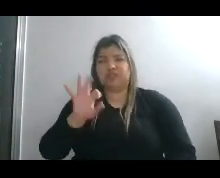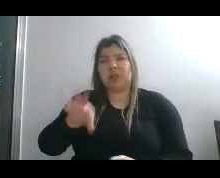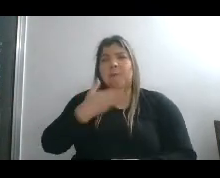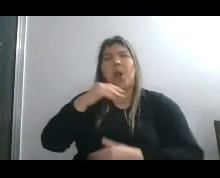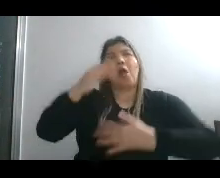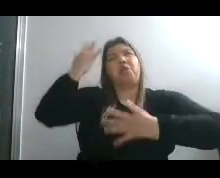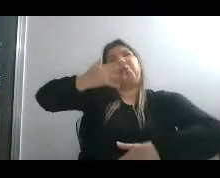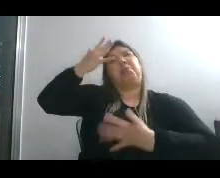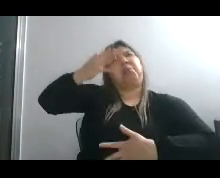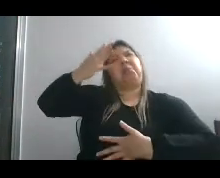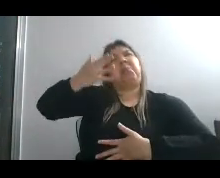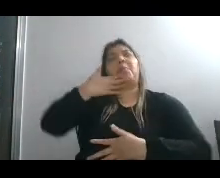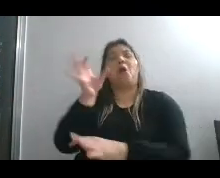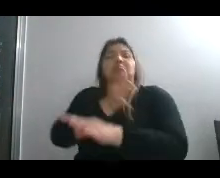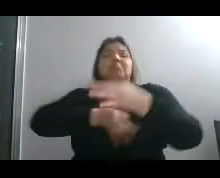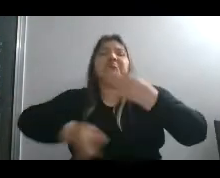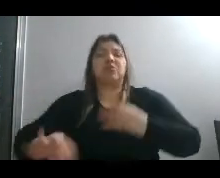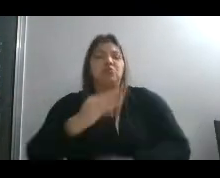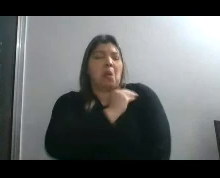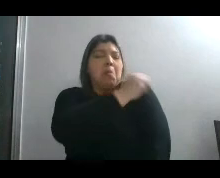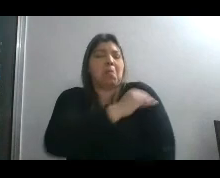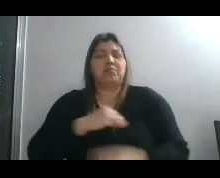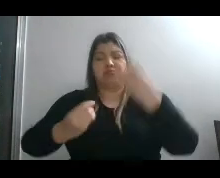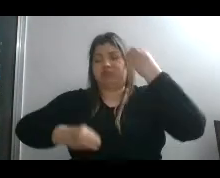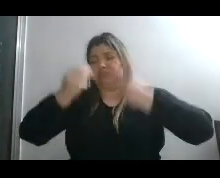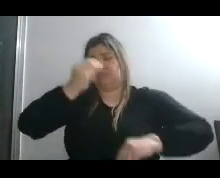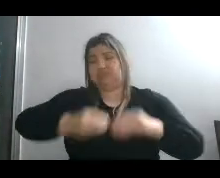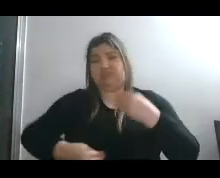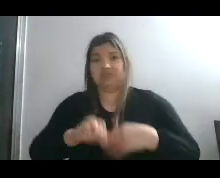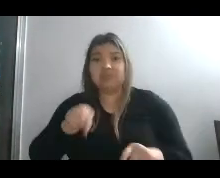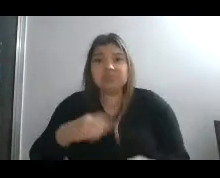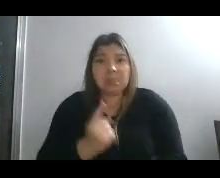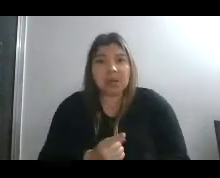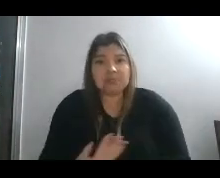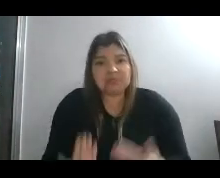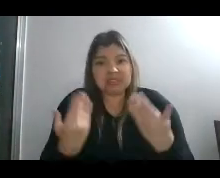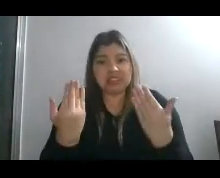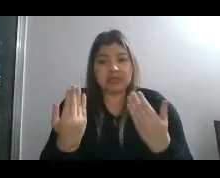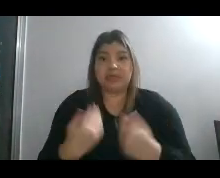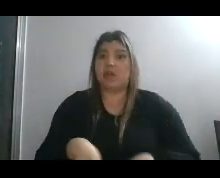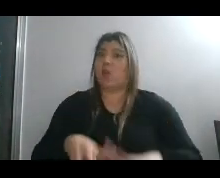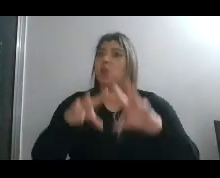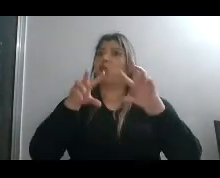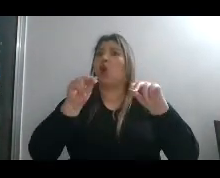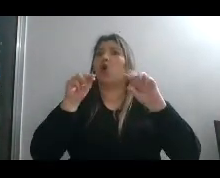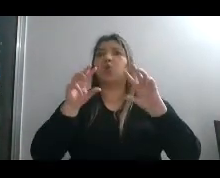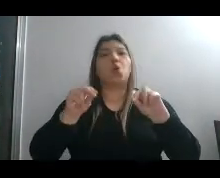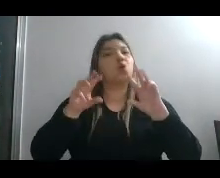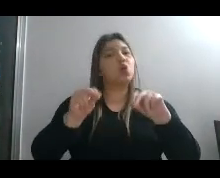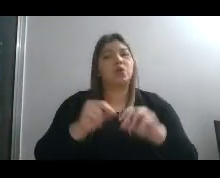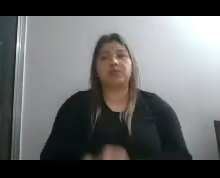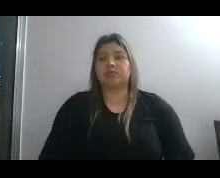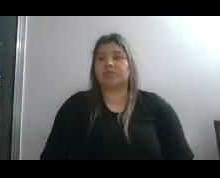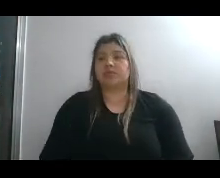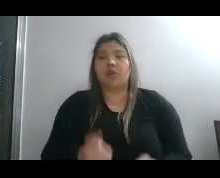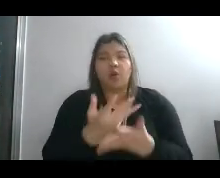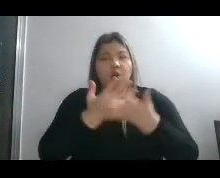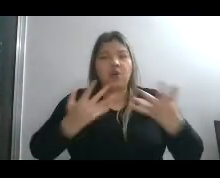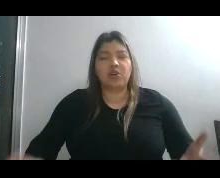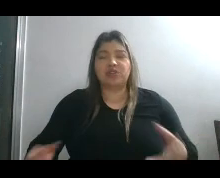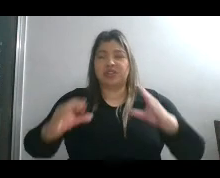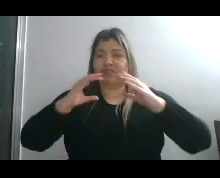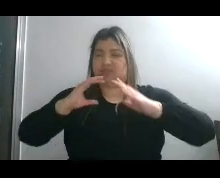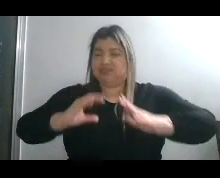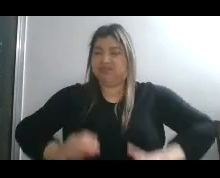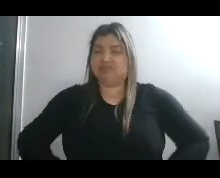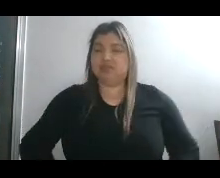bajo ninguna circunstancia, no, no y no. Ninguna aspersión con ningún producto químico. Eso